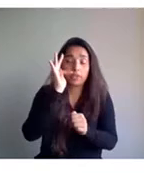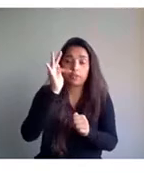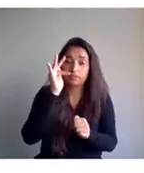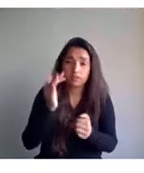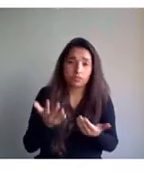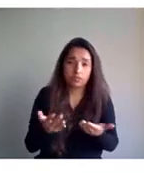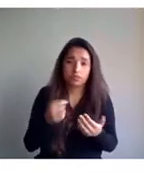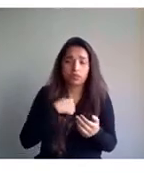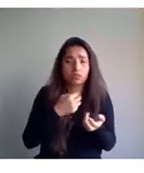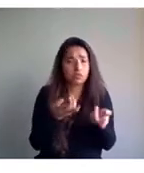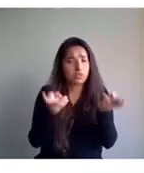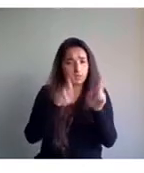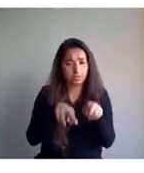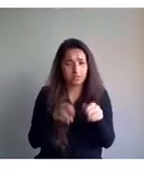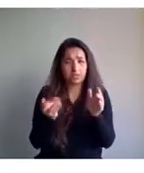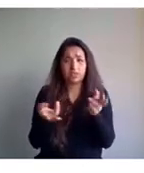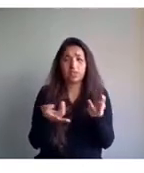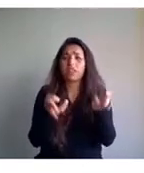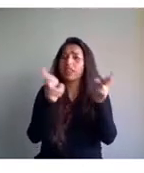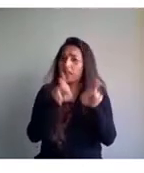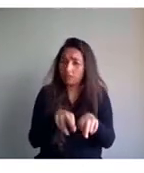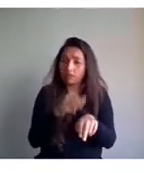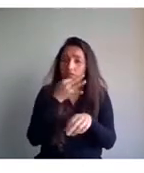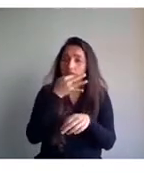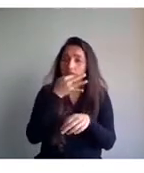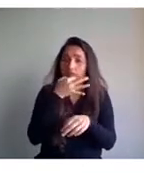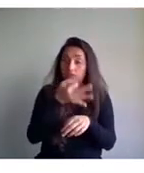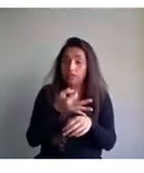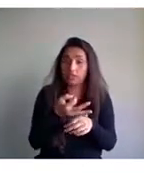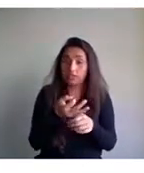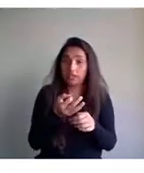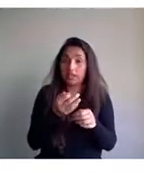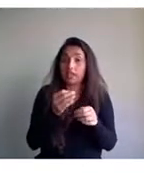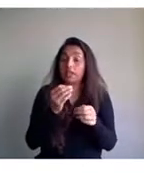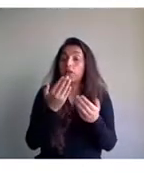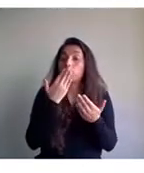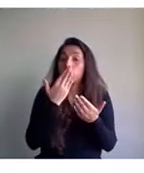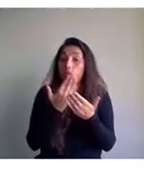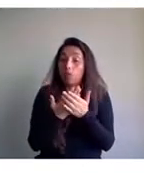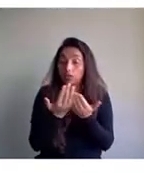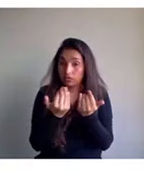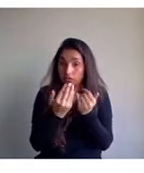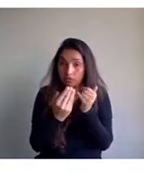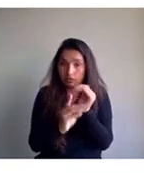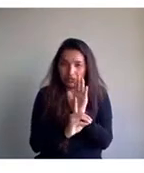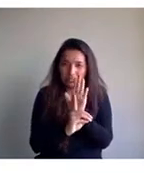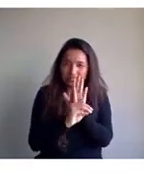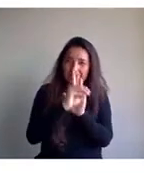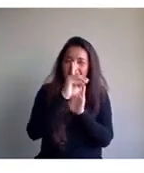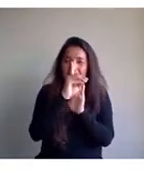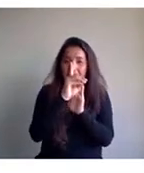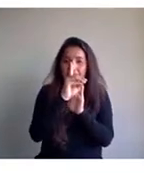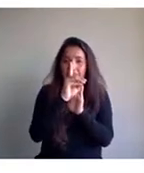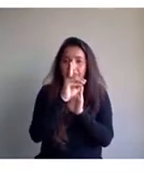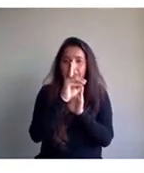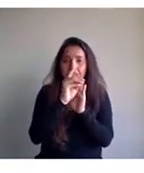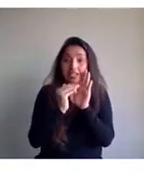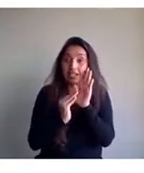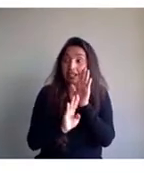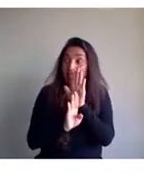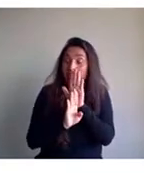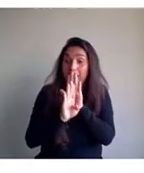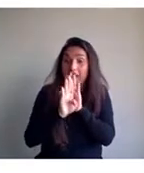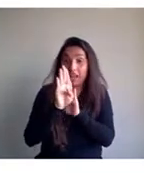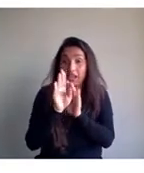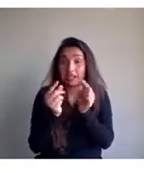una vez más tanto la promoción del crecimiento con cabral y disfrutar contra la pobreza y la esto como una verdadera de mi